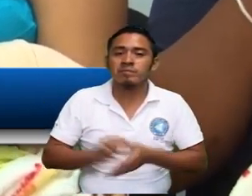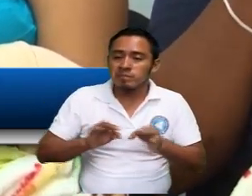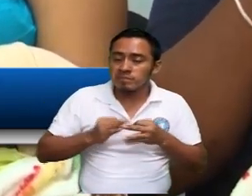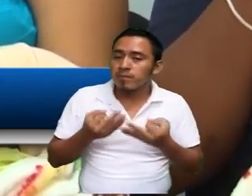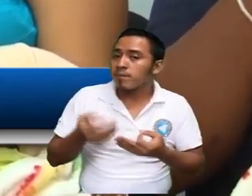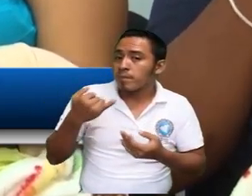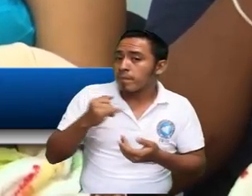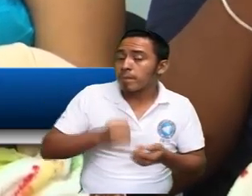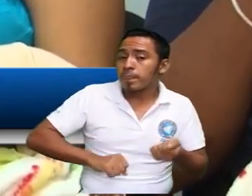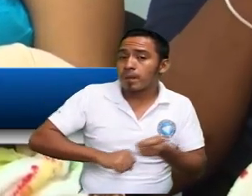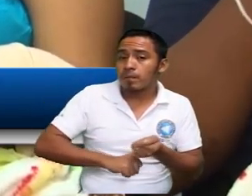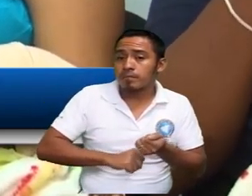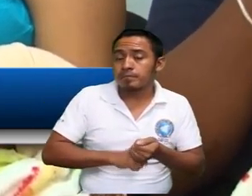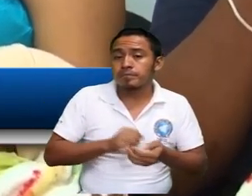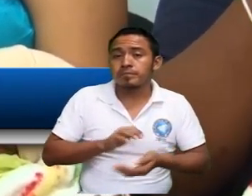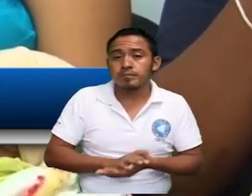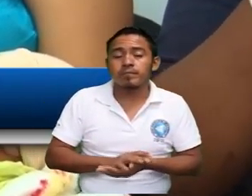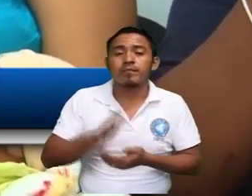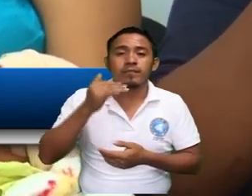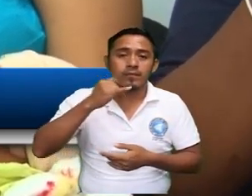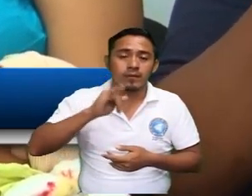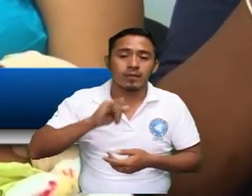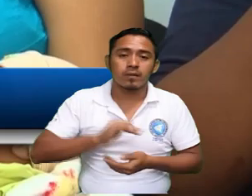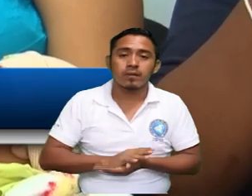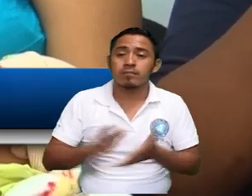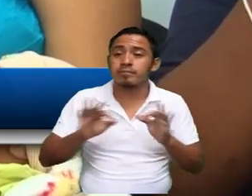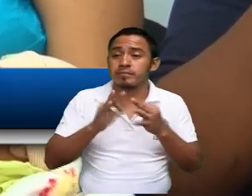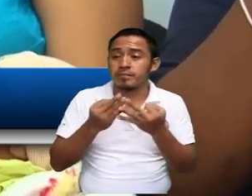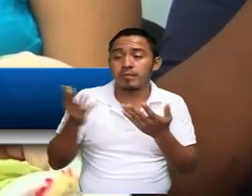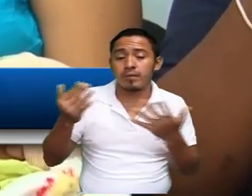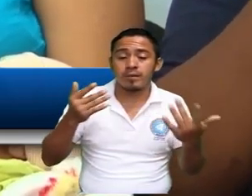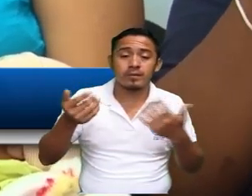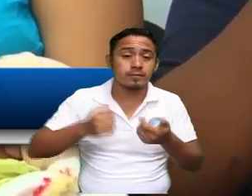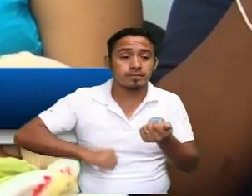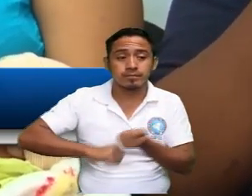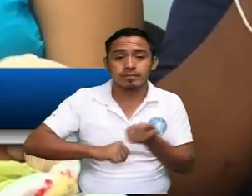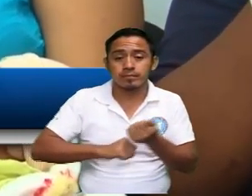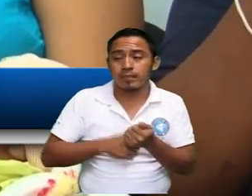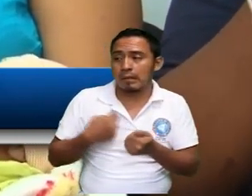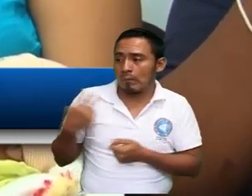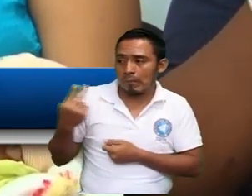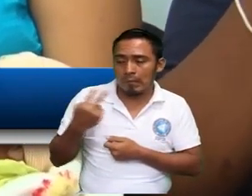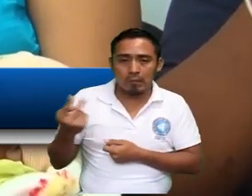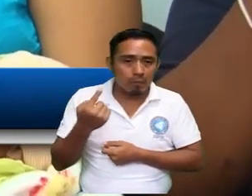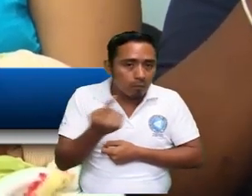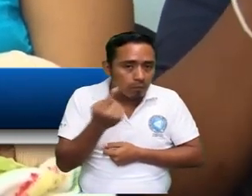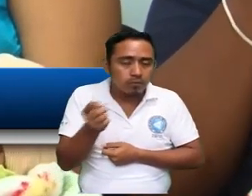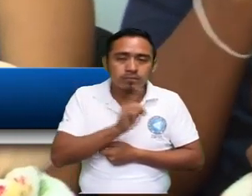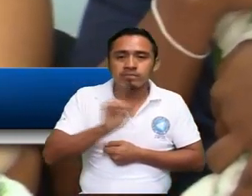entonces, el nacimiento de los bebés? Sí, involucramos a la familia porque los dos nos damos abasto con